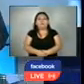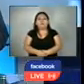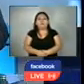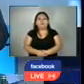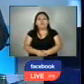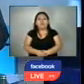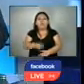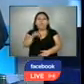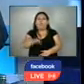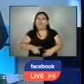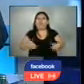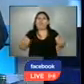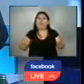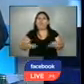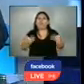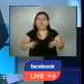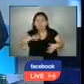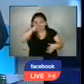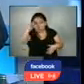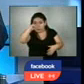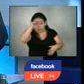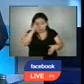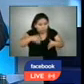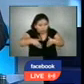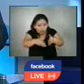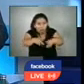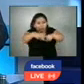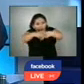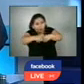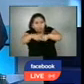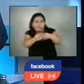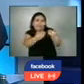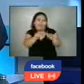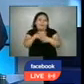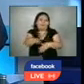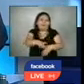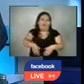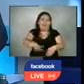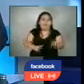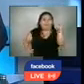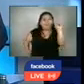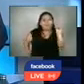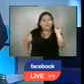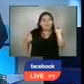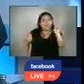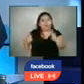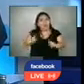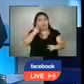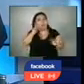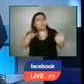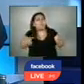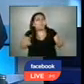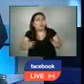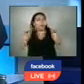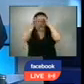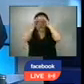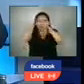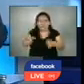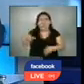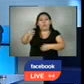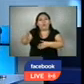Hoy iniciaron los trabajos de bacheo y recarpeteo en diferentes puntos de la capital como parte de los proyectos que realiza la Dirección de